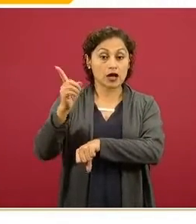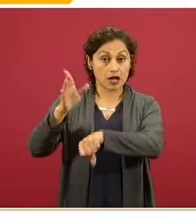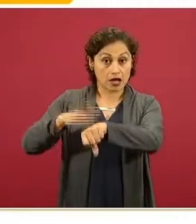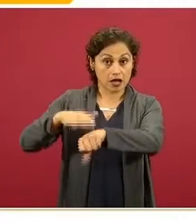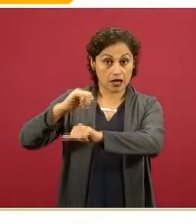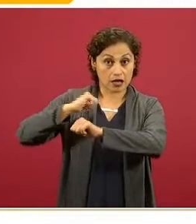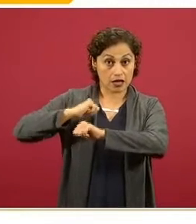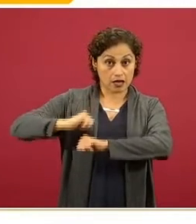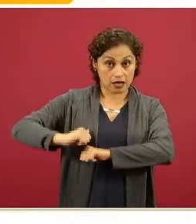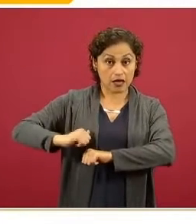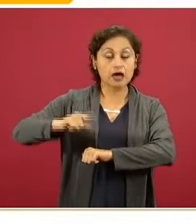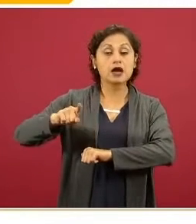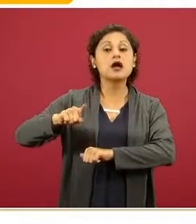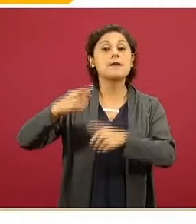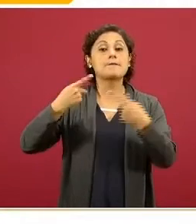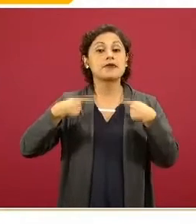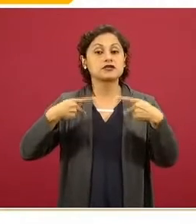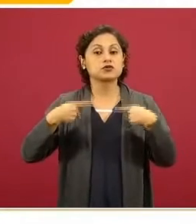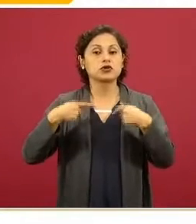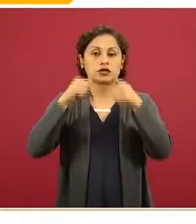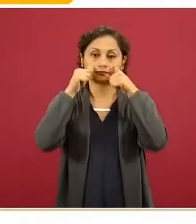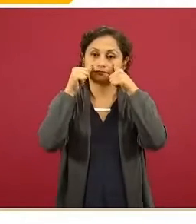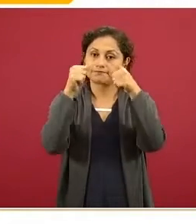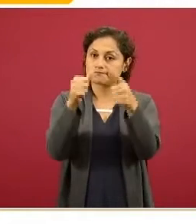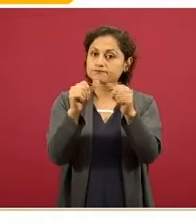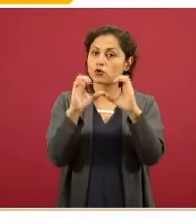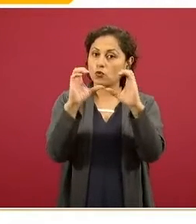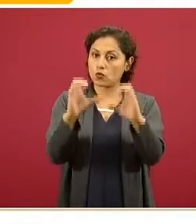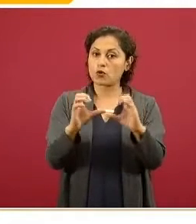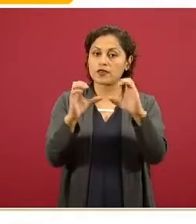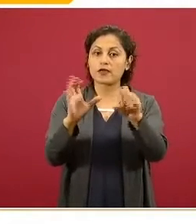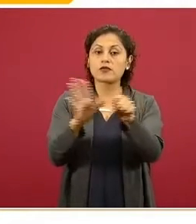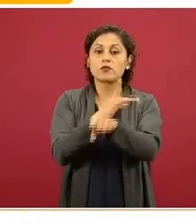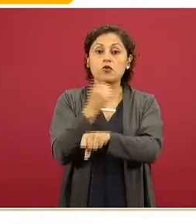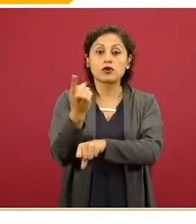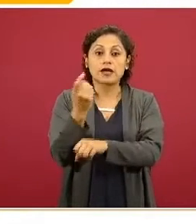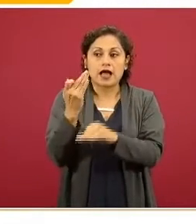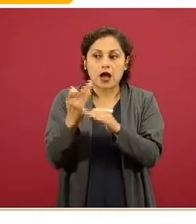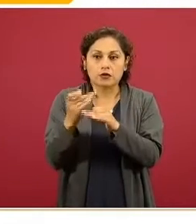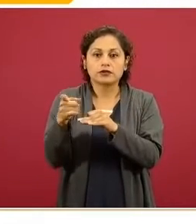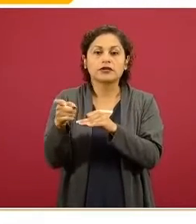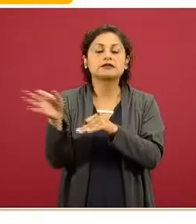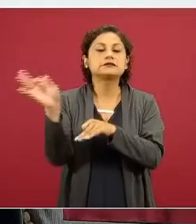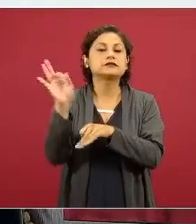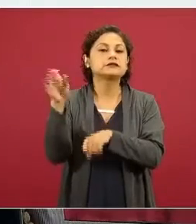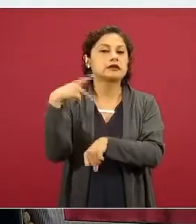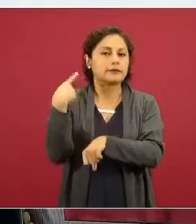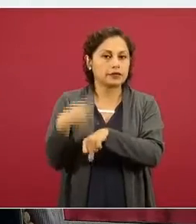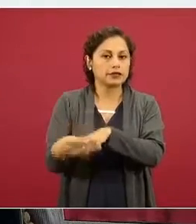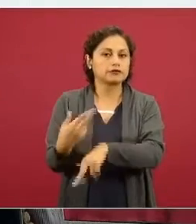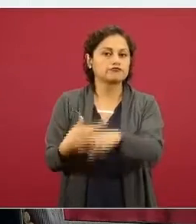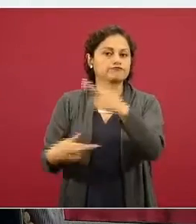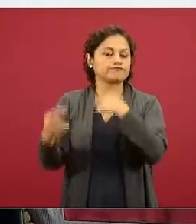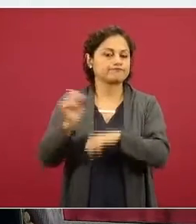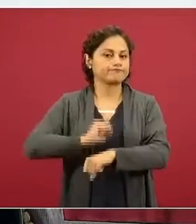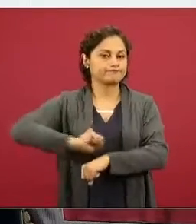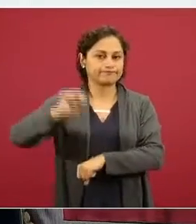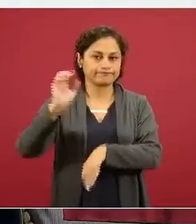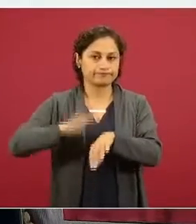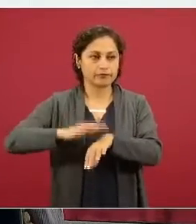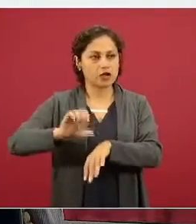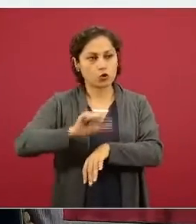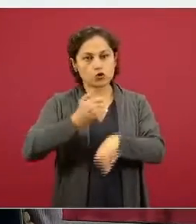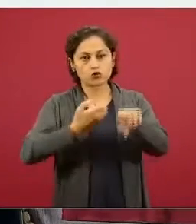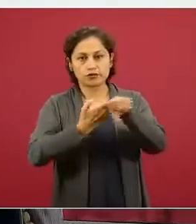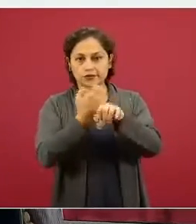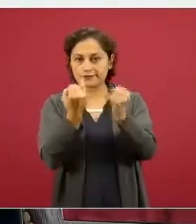la población tomen esto en cuenta, porque son de los momentos en donde también puede ser un riesgo de un rebrote mayor, como se ha visto en otras